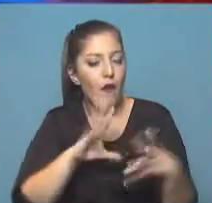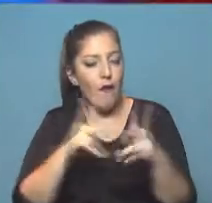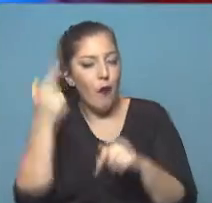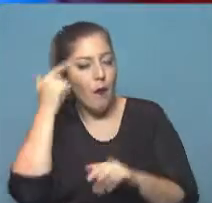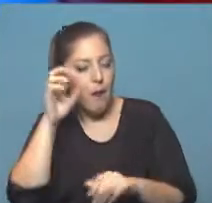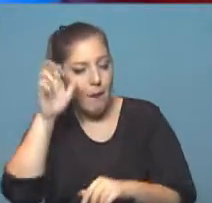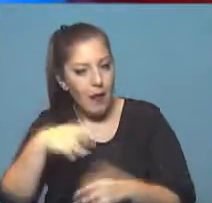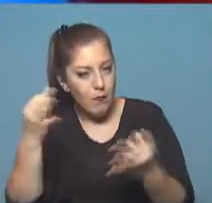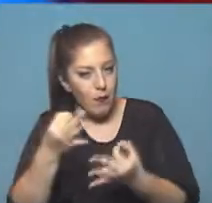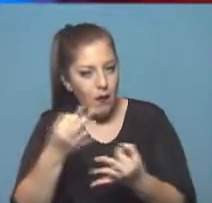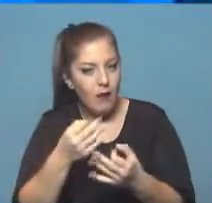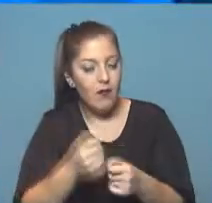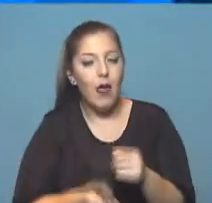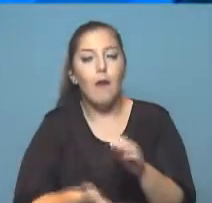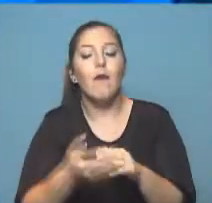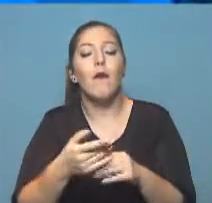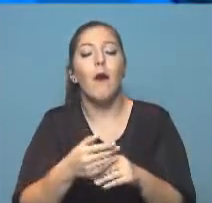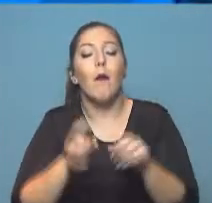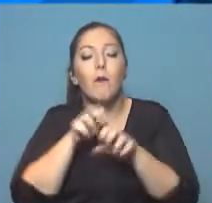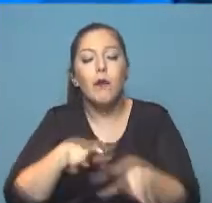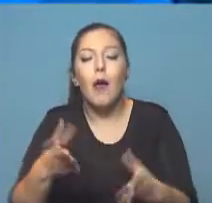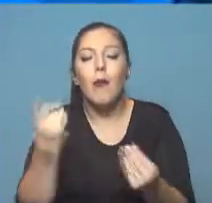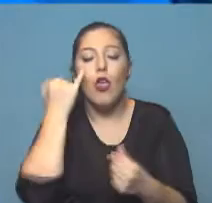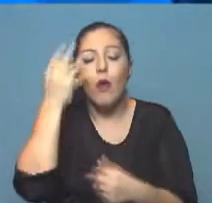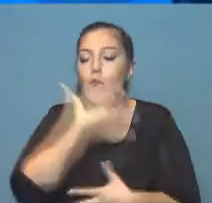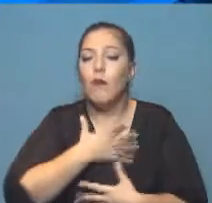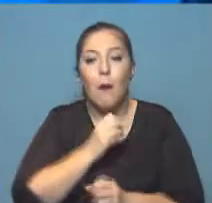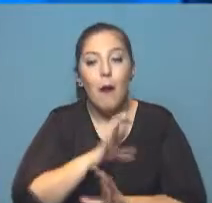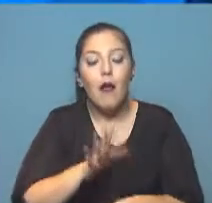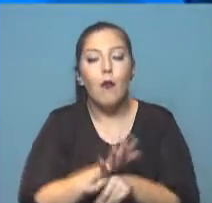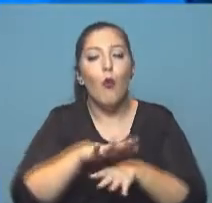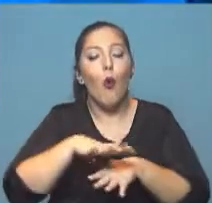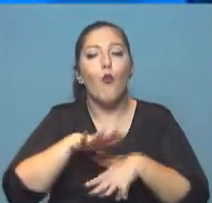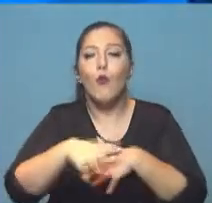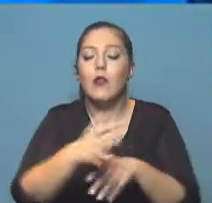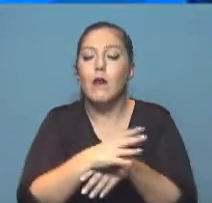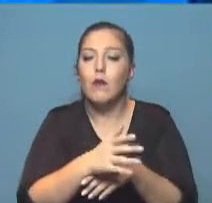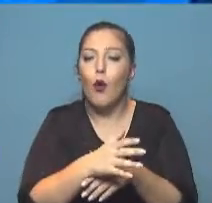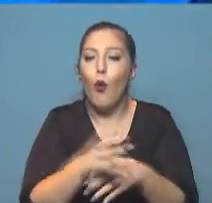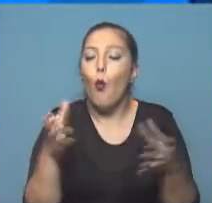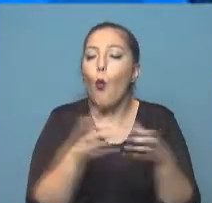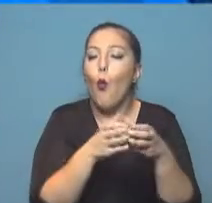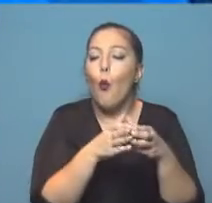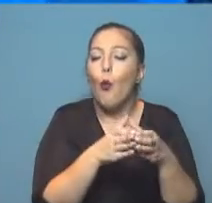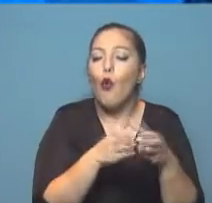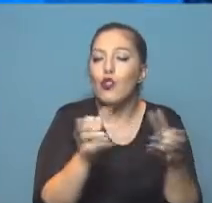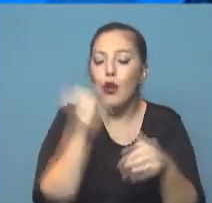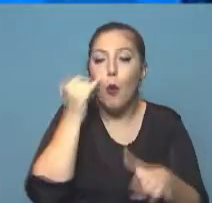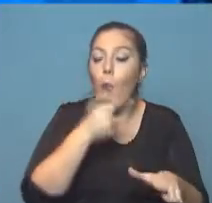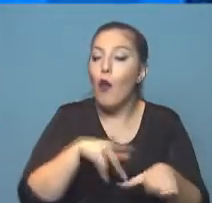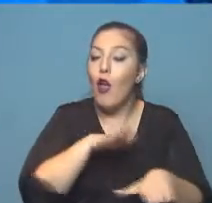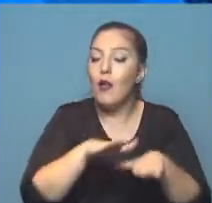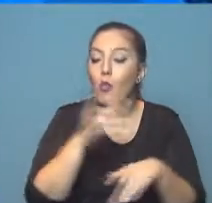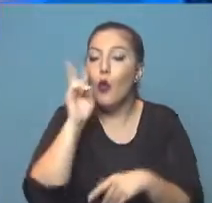concreta, generar miedo e indignación, logró movilizar una minoría muy activa, que en el fondo, cuando uno ve